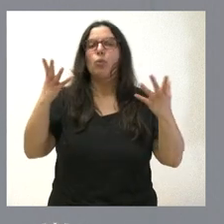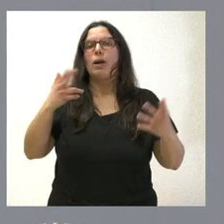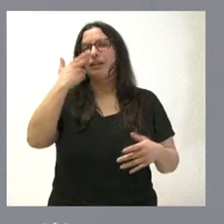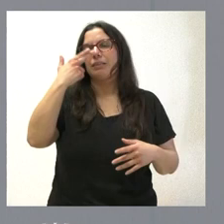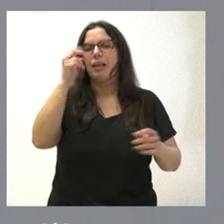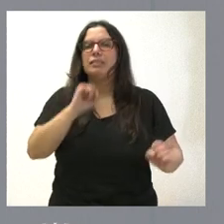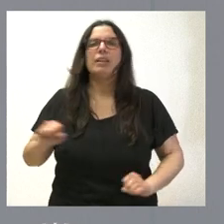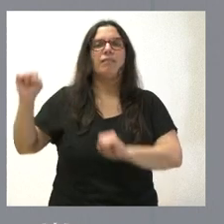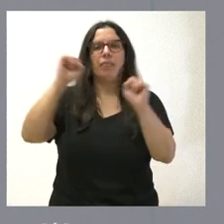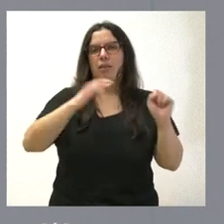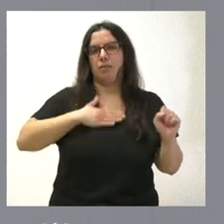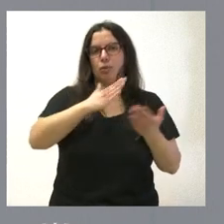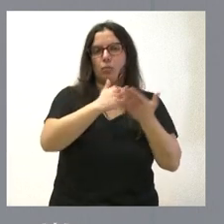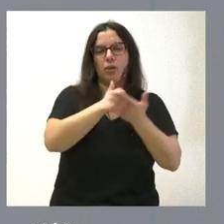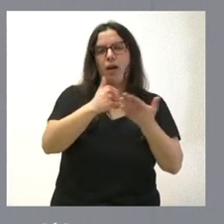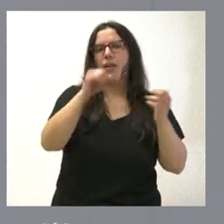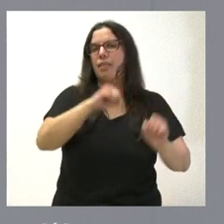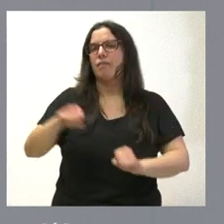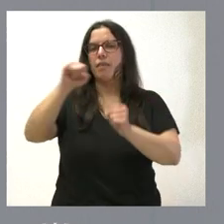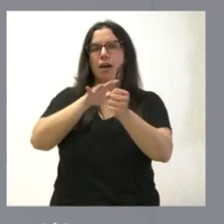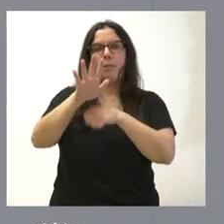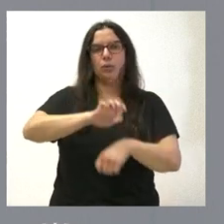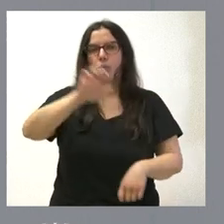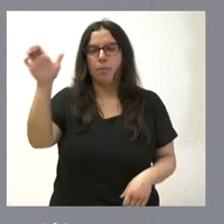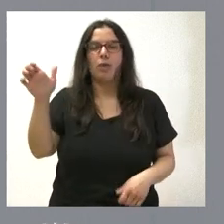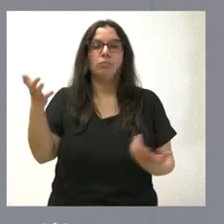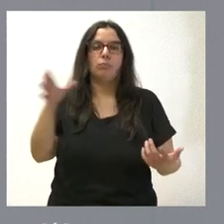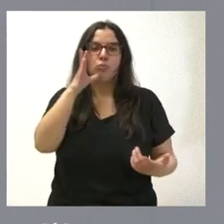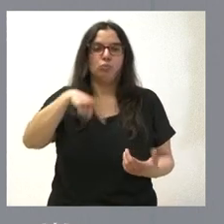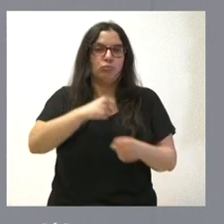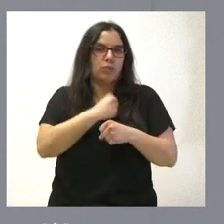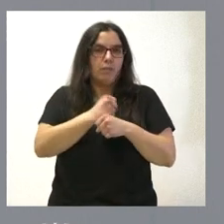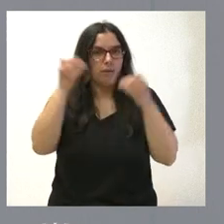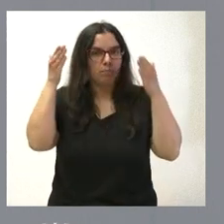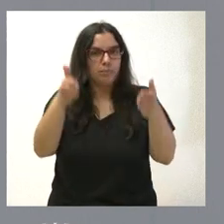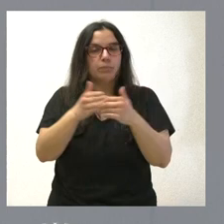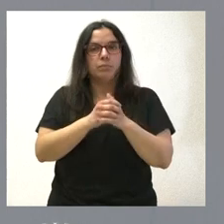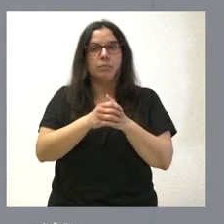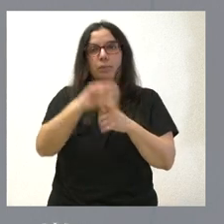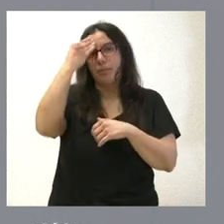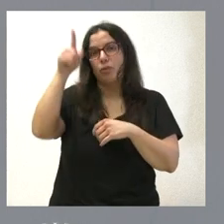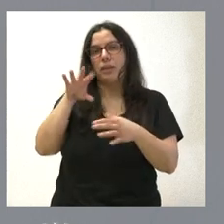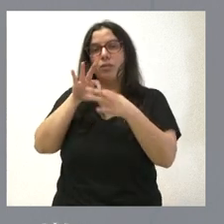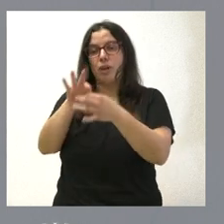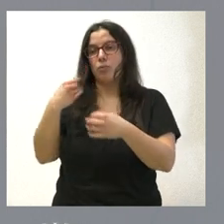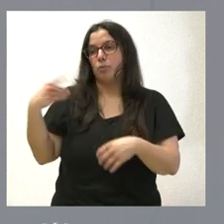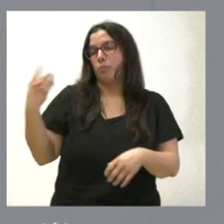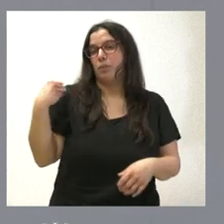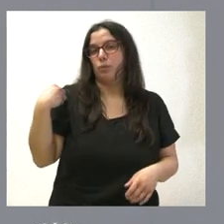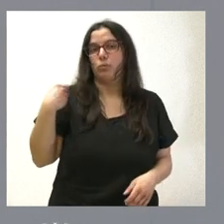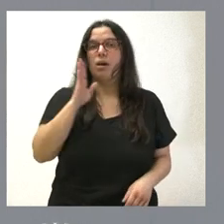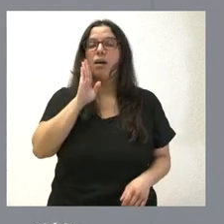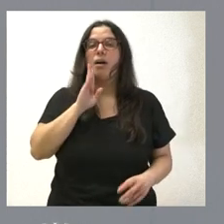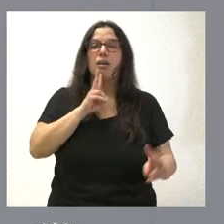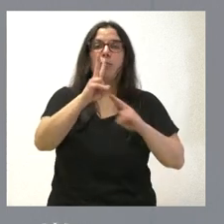comunidad Autónoma y defenderlo en el ámbito europeo para eso trabajamos y creo que eso tiene que ver también con la pregunta que respondía